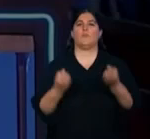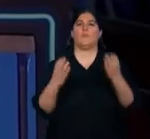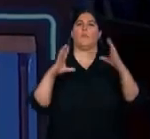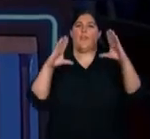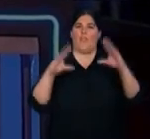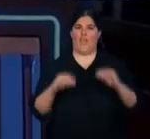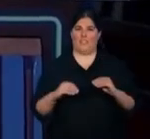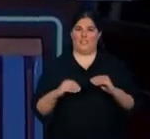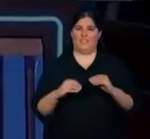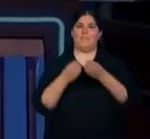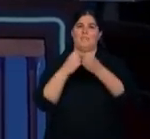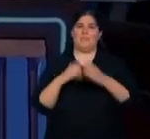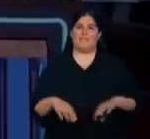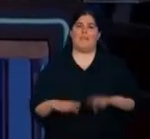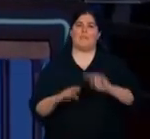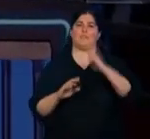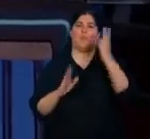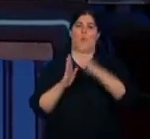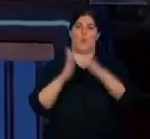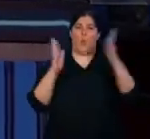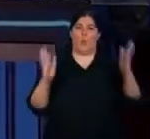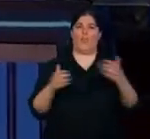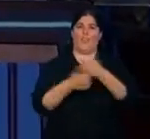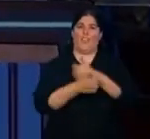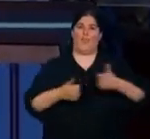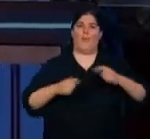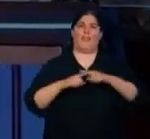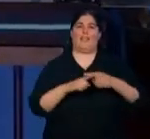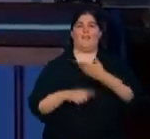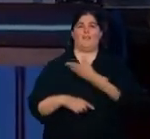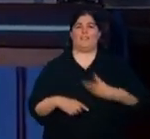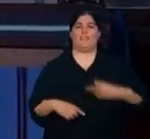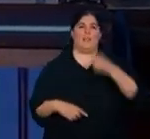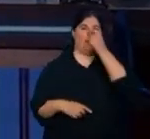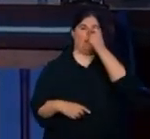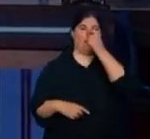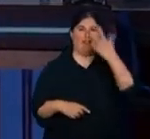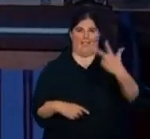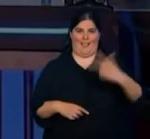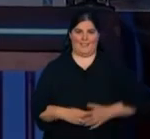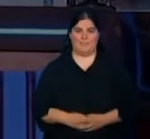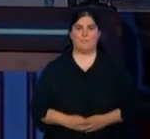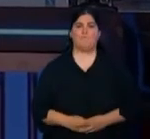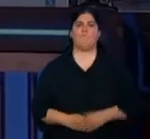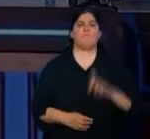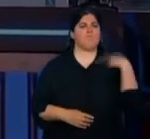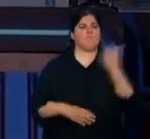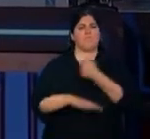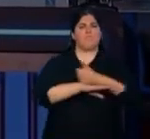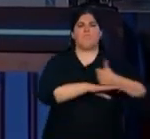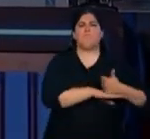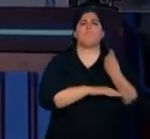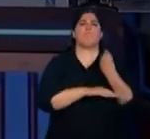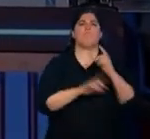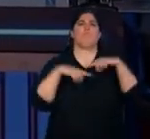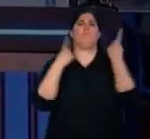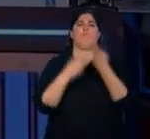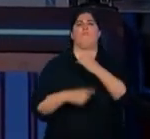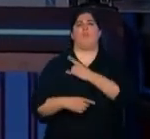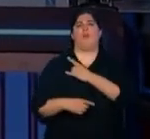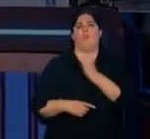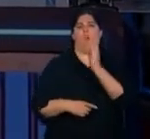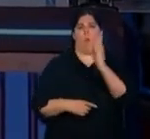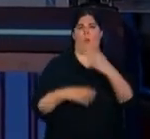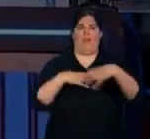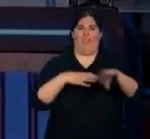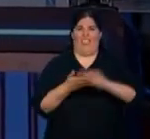Buenas noches abrimos el segundo bloque de este debate presidencial 2023 estamos en la facultad de derecho de la Universidad de Buenos